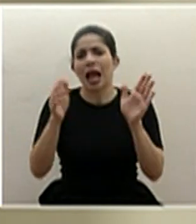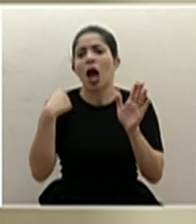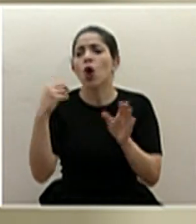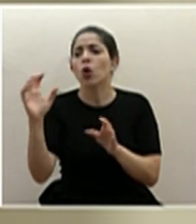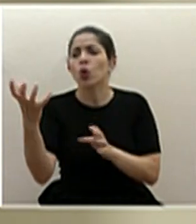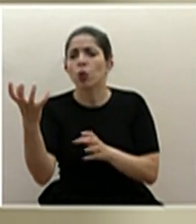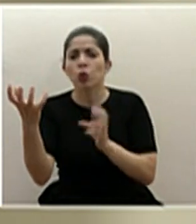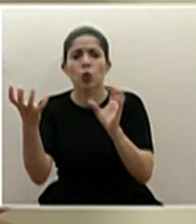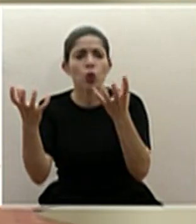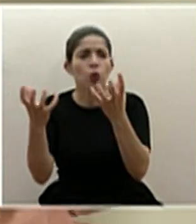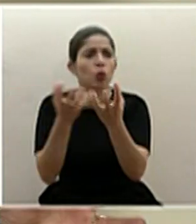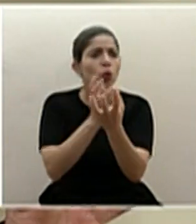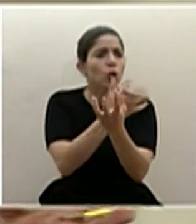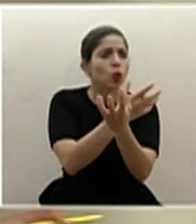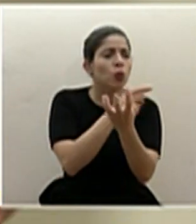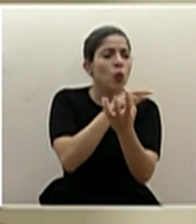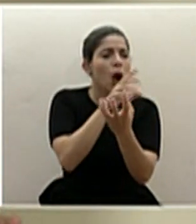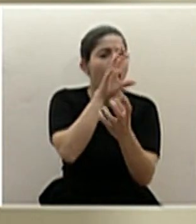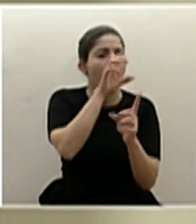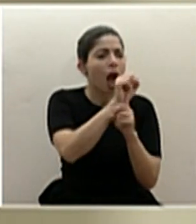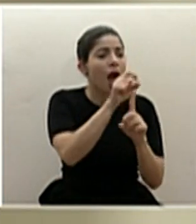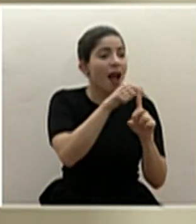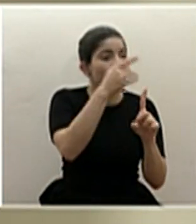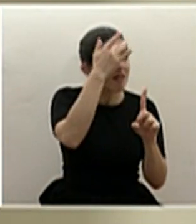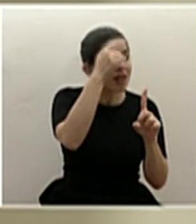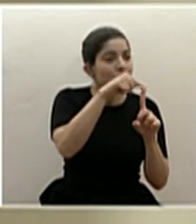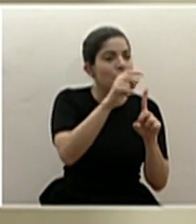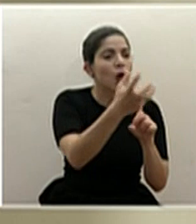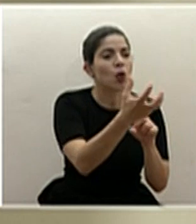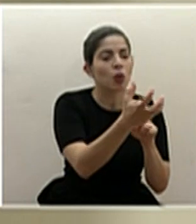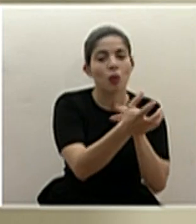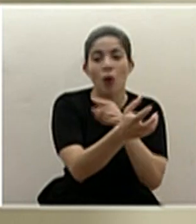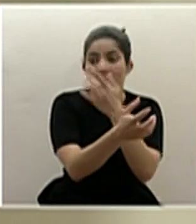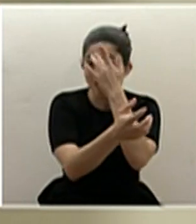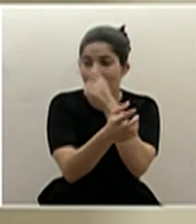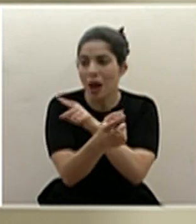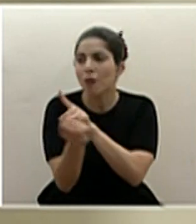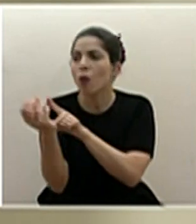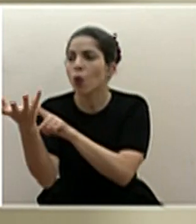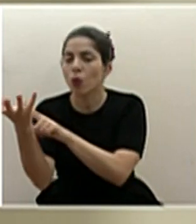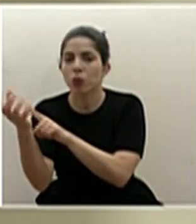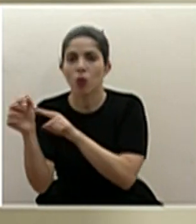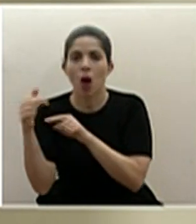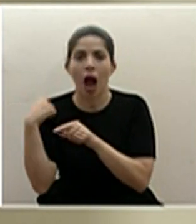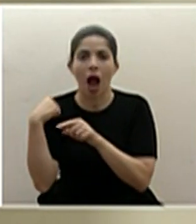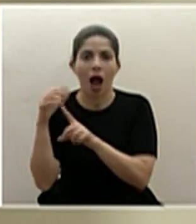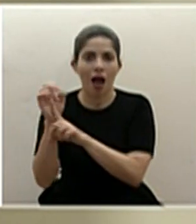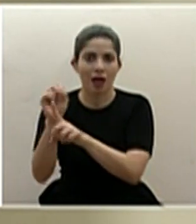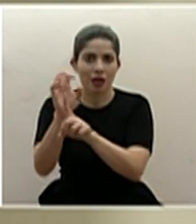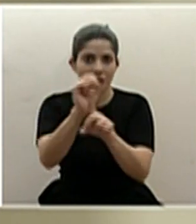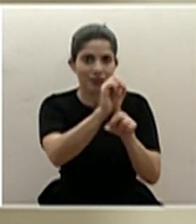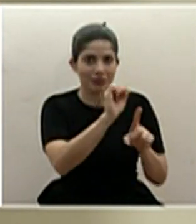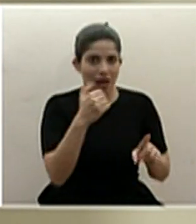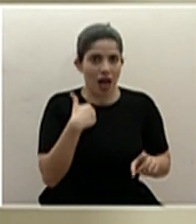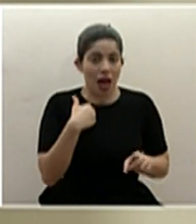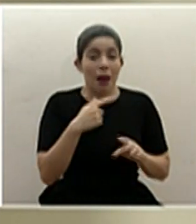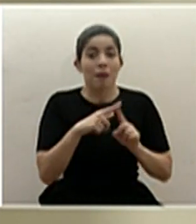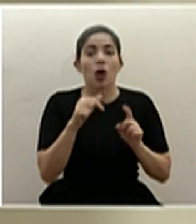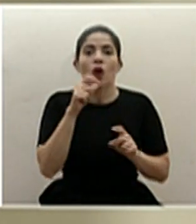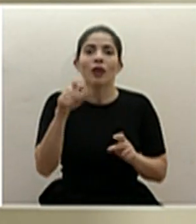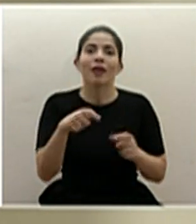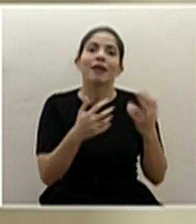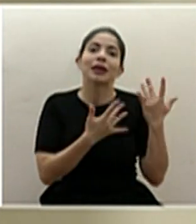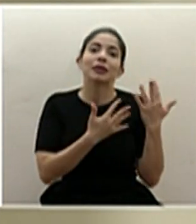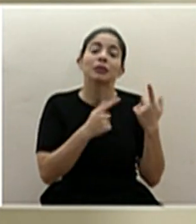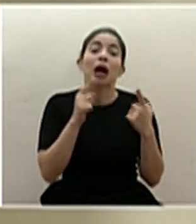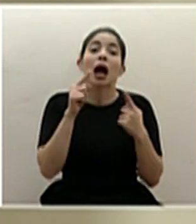clústeres específicos en donde se han podido ir identificando la mayoría de esos casos, pero no hay que esperar a, como les digo, a que el caso ya